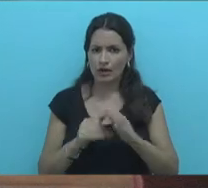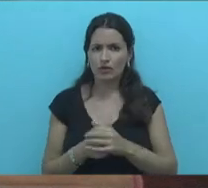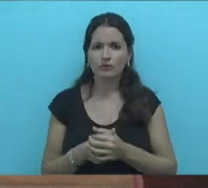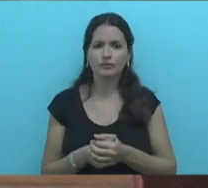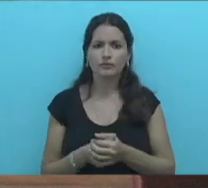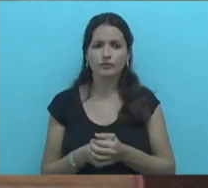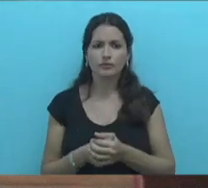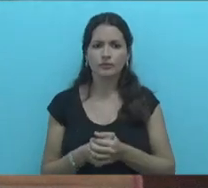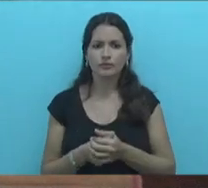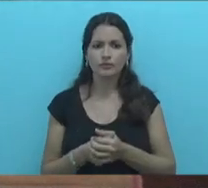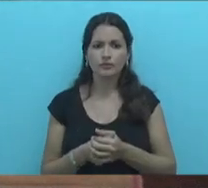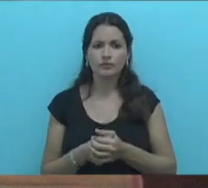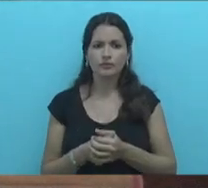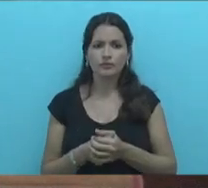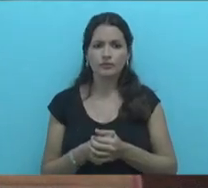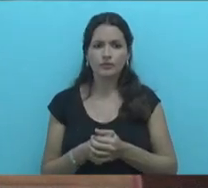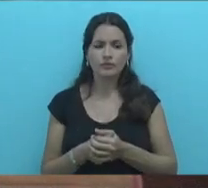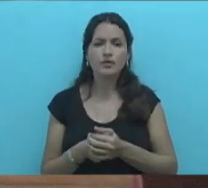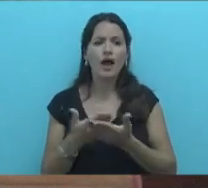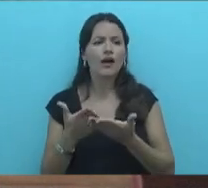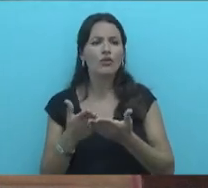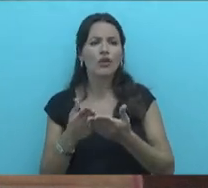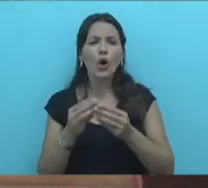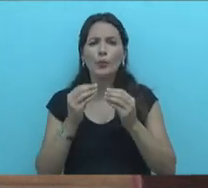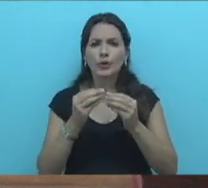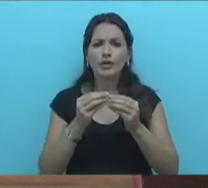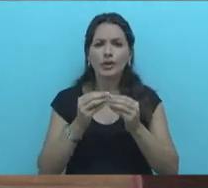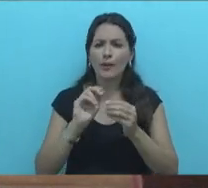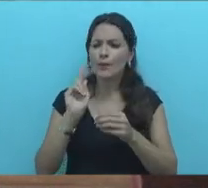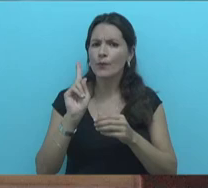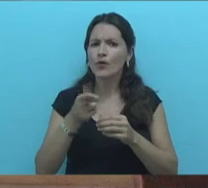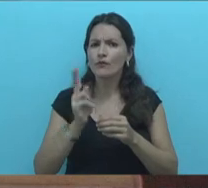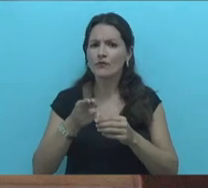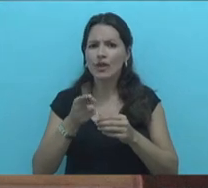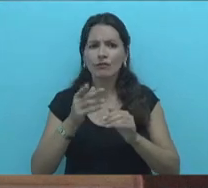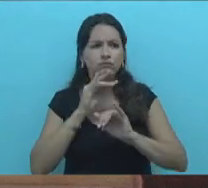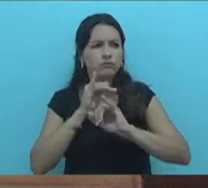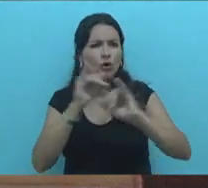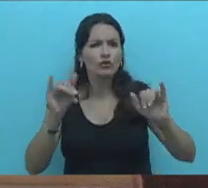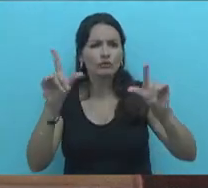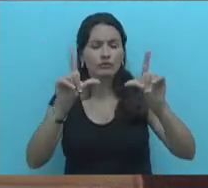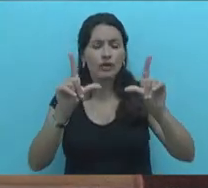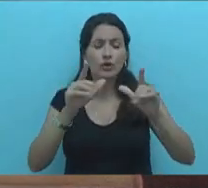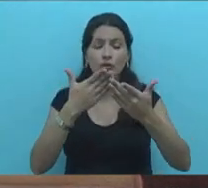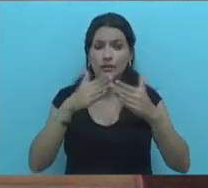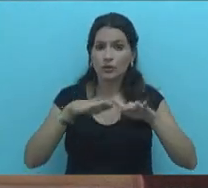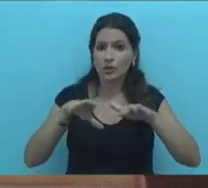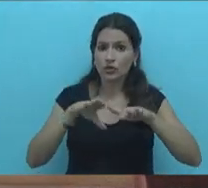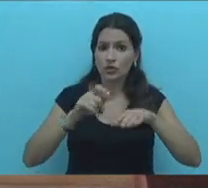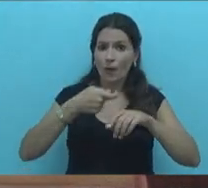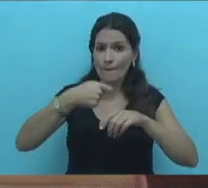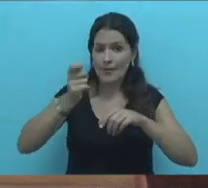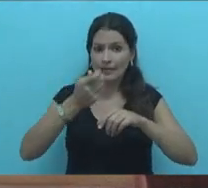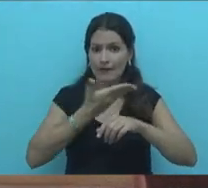esa censura, concretamente que no se conozca la situación que se vivió en febrero entre una reunión entre